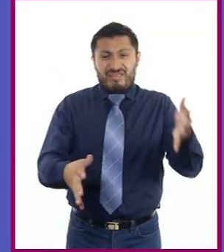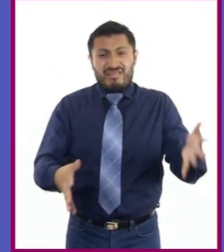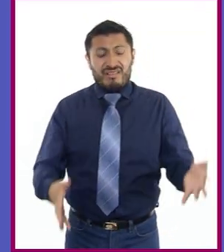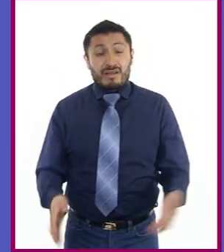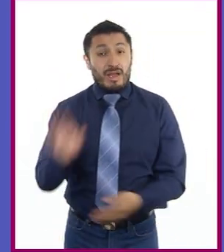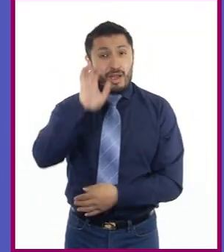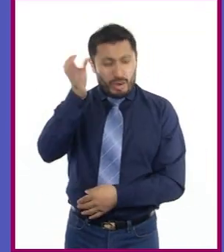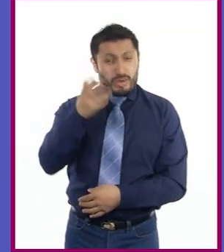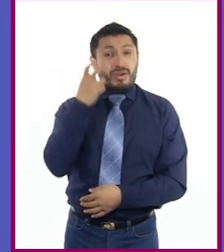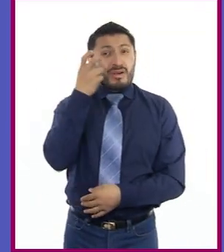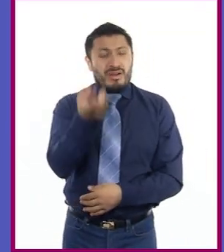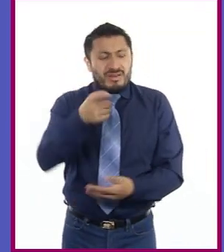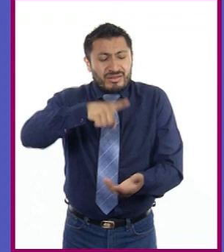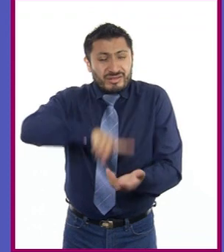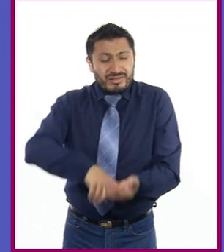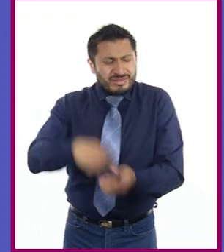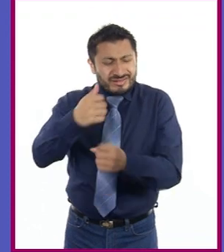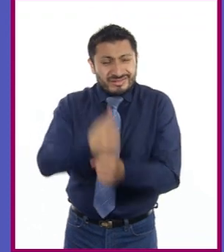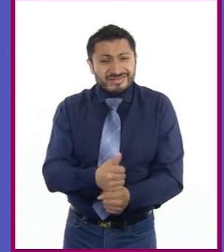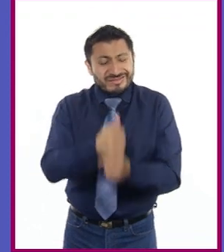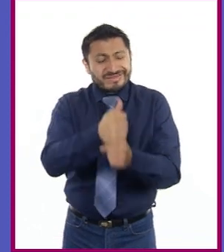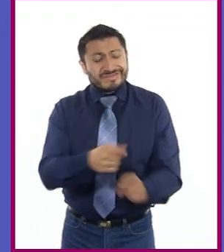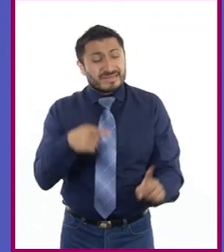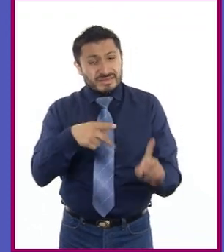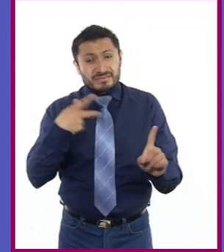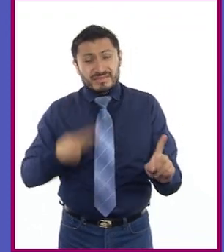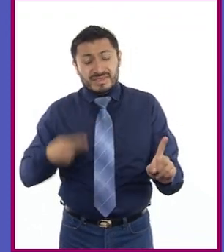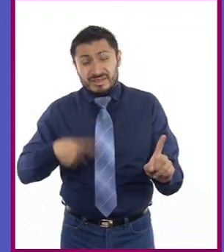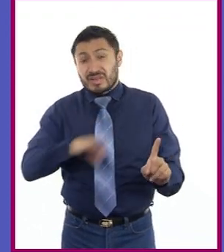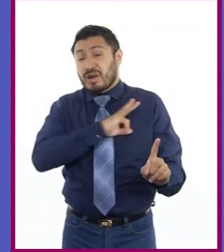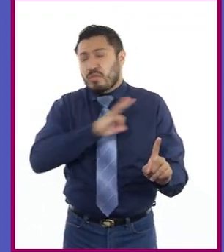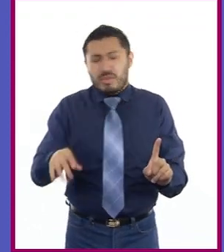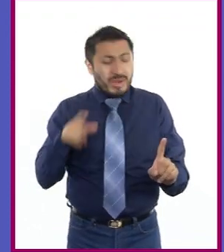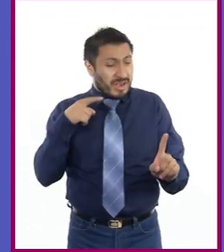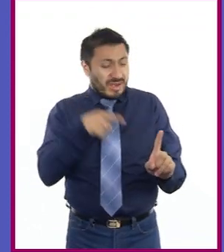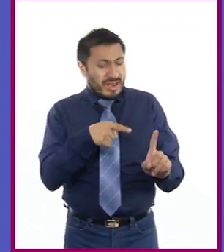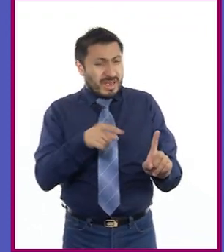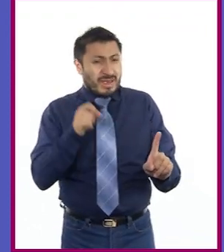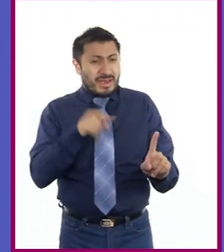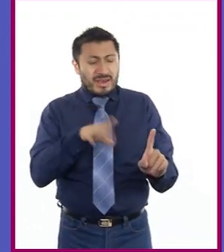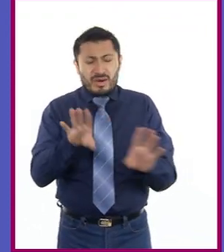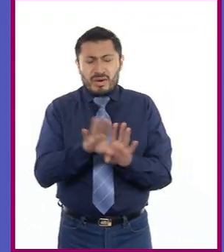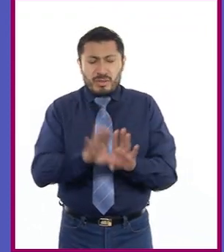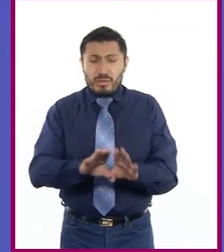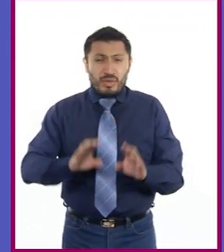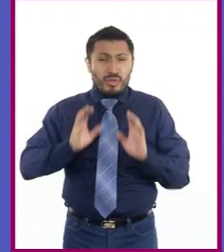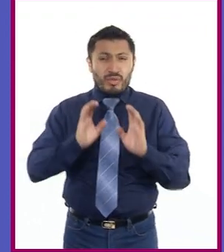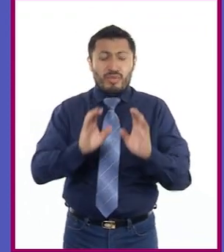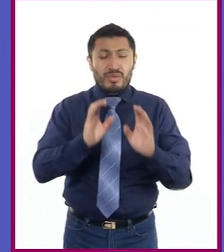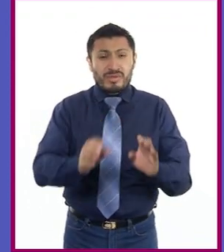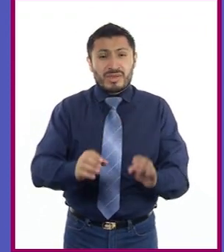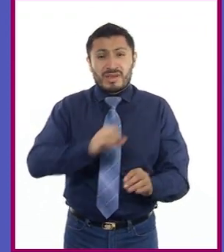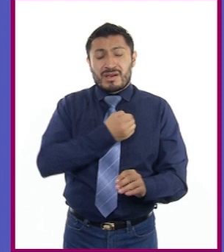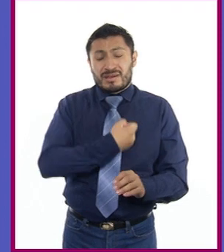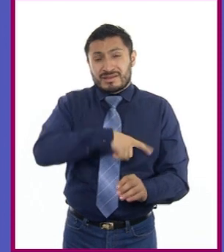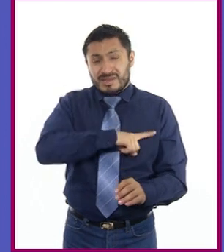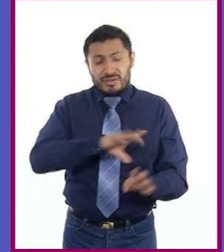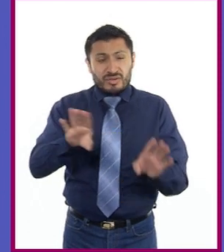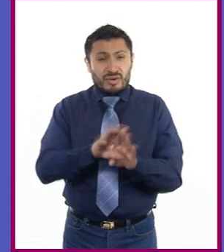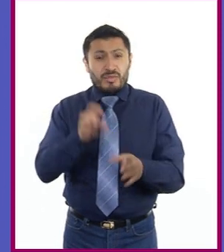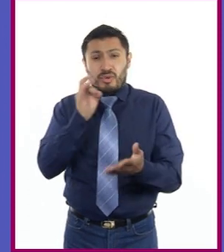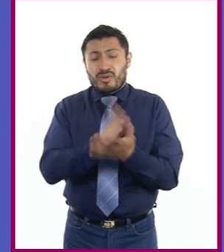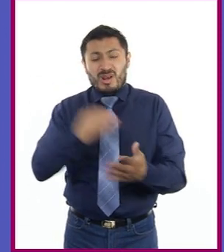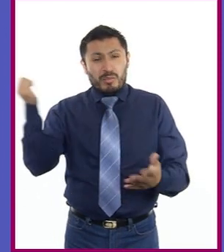Cuando el que esto sufre pudiera procurar su quietud con solo un puñal. ¿Quién podría tolerar